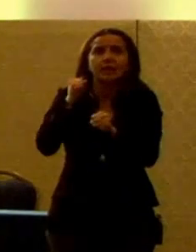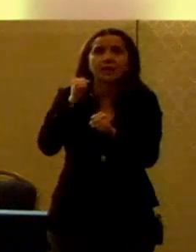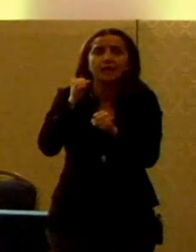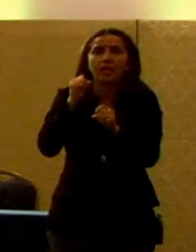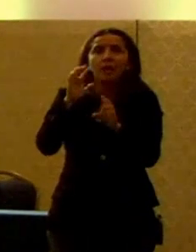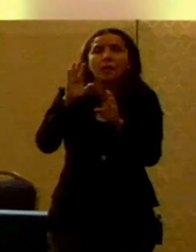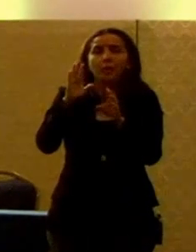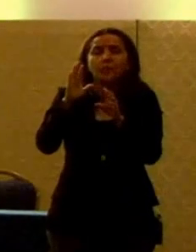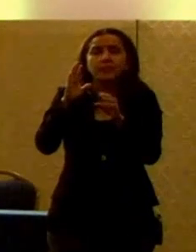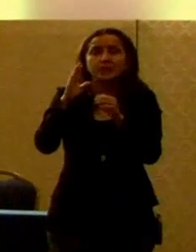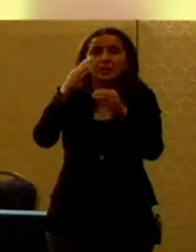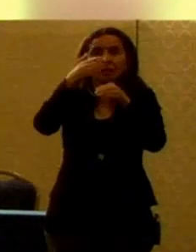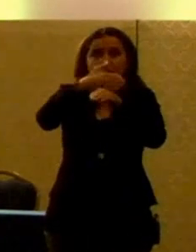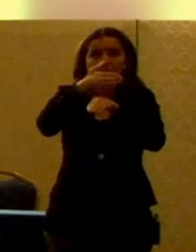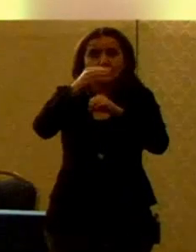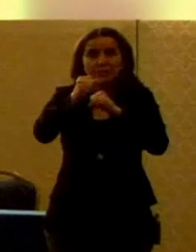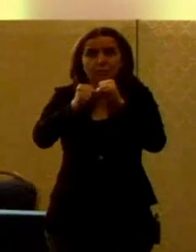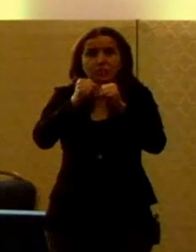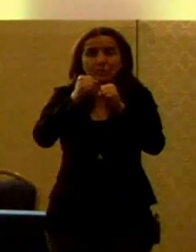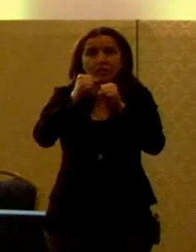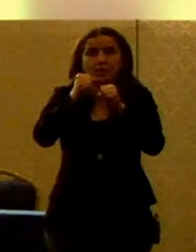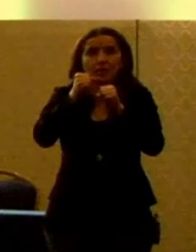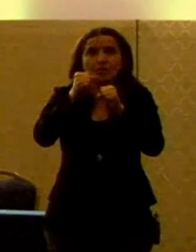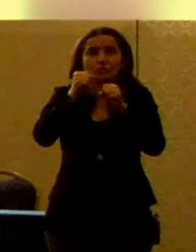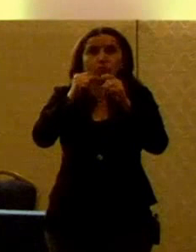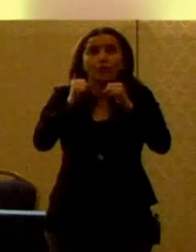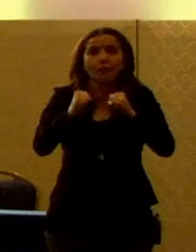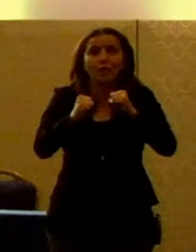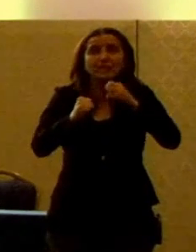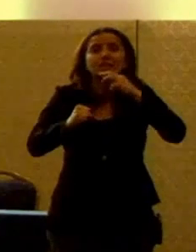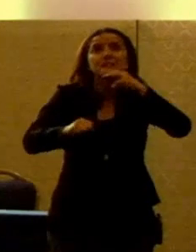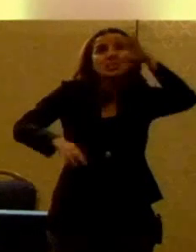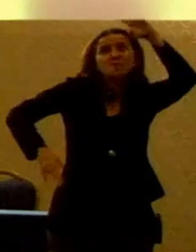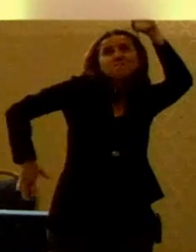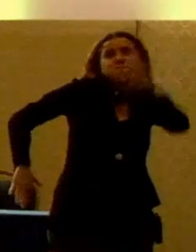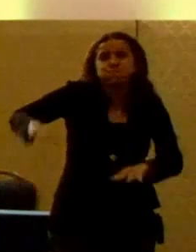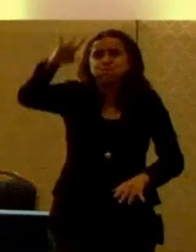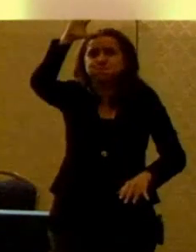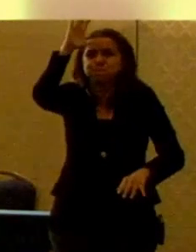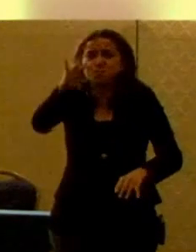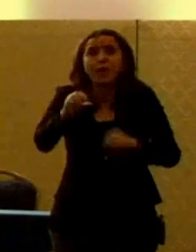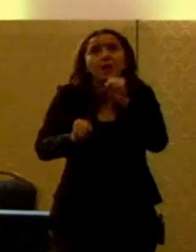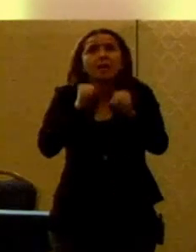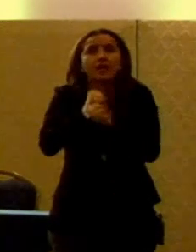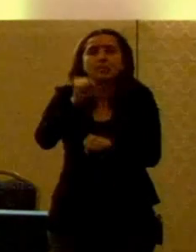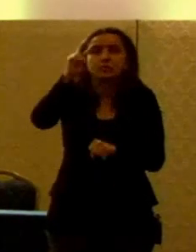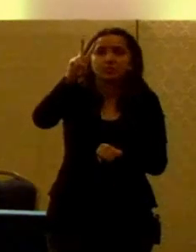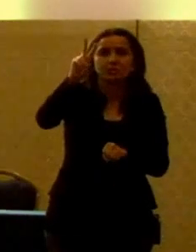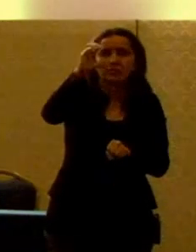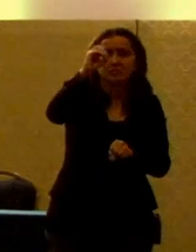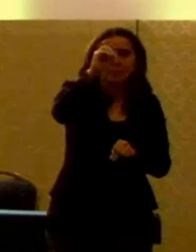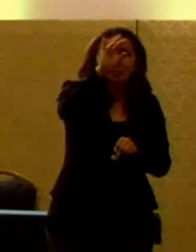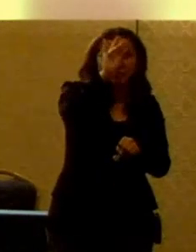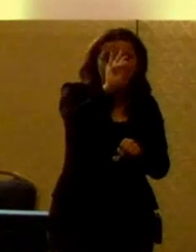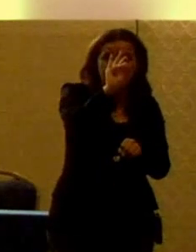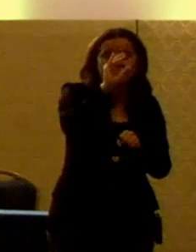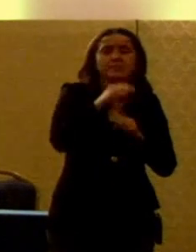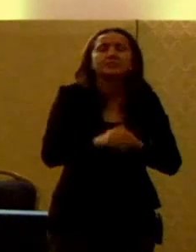consecuencia de la ocurrencia de un fenómeno muy fuerte de inundaciones en Tabasco en el año 2007, a